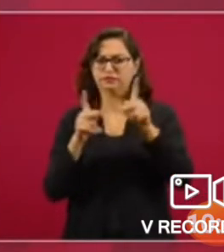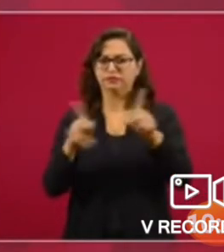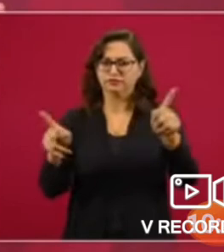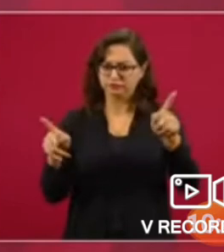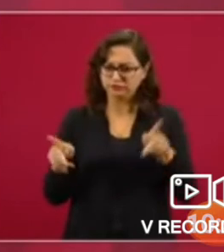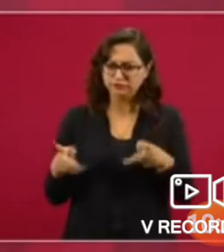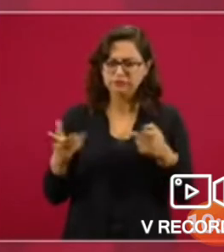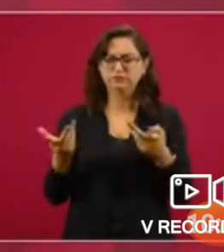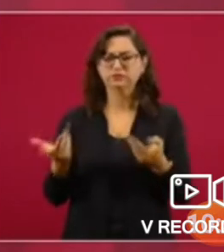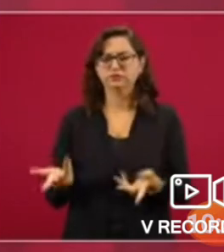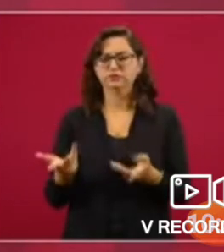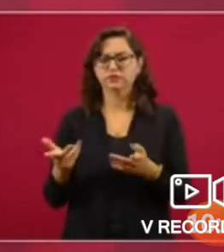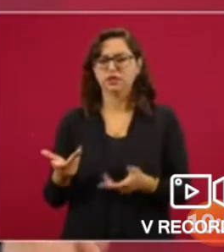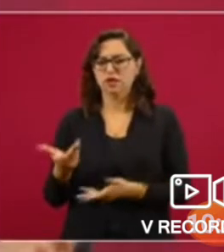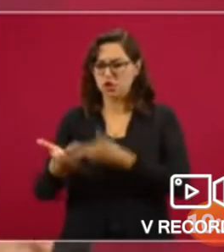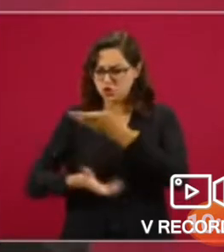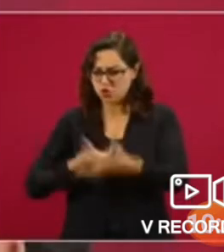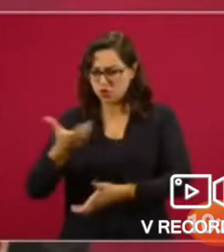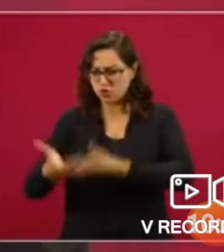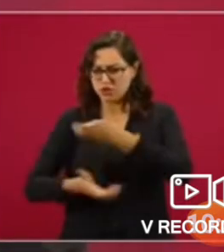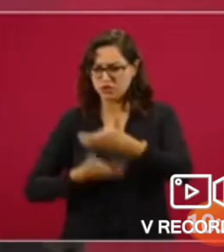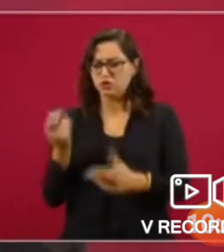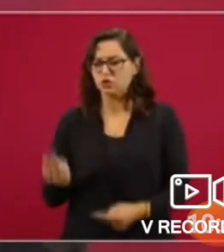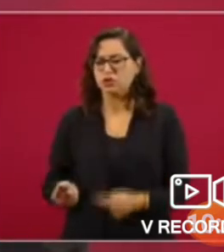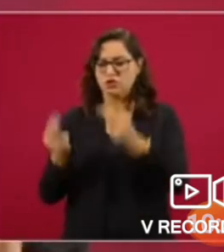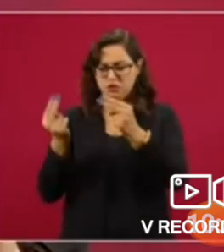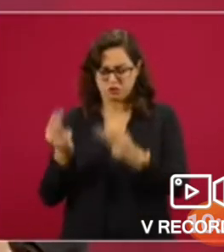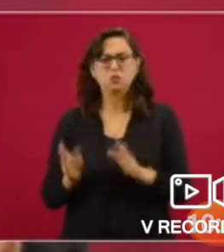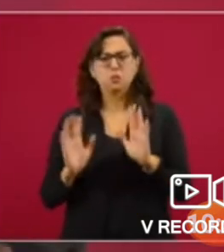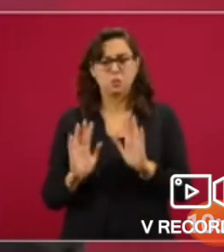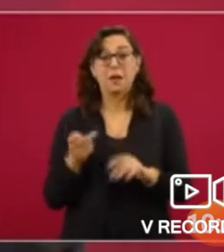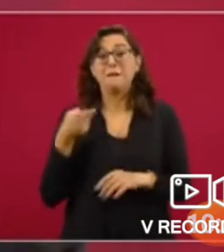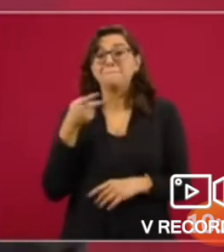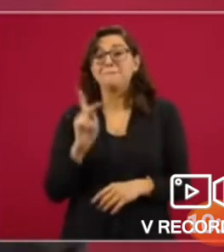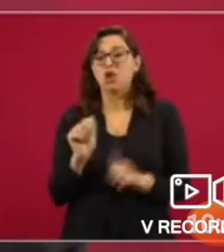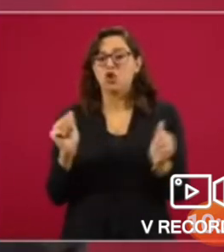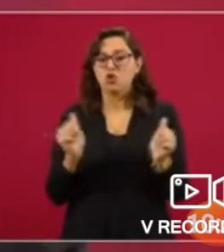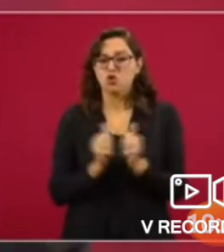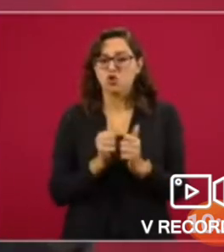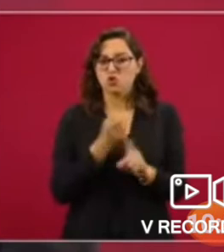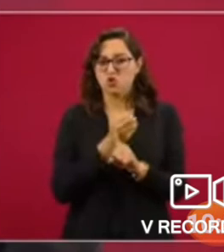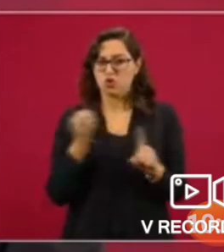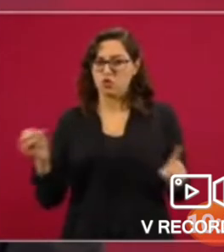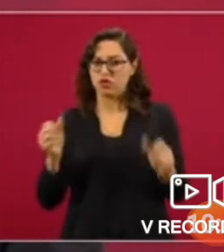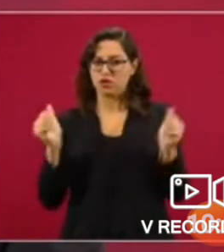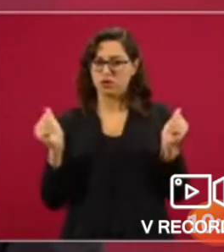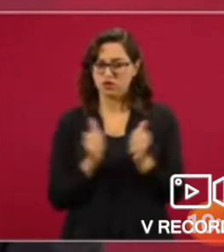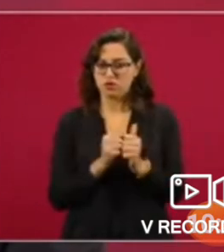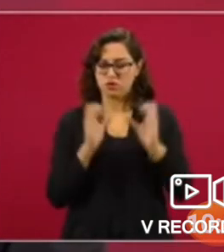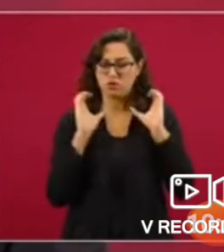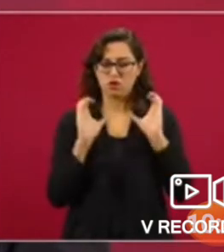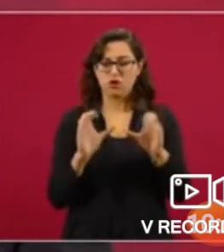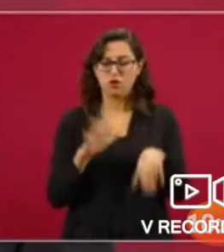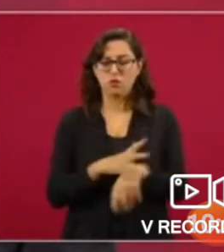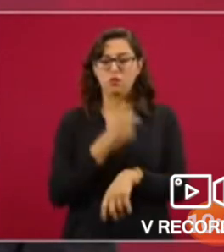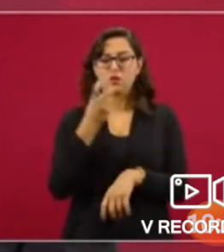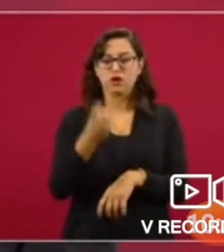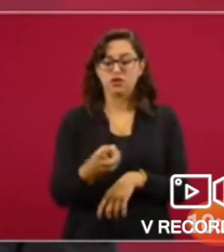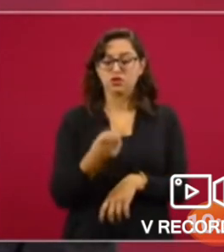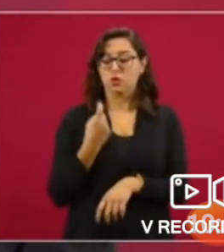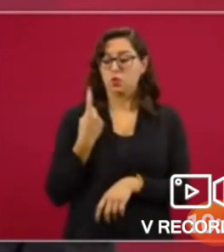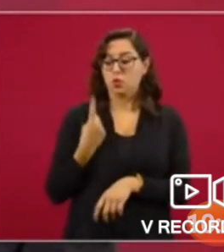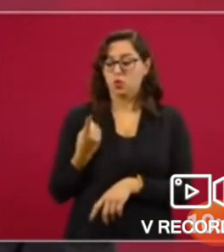públicas, en el comercio, que sea ordenado, que sea cauteloso. Para eso, desde el 1 de junio,